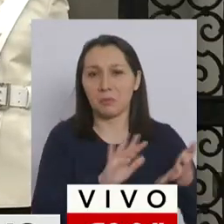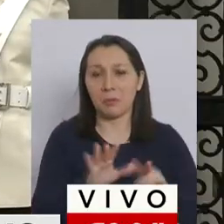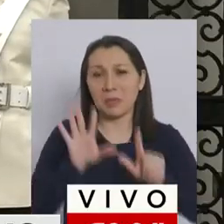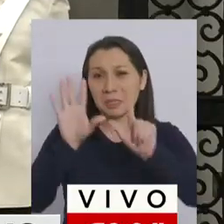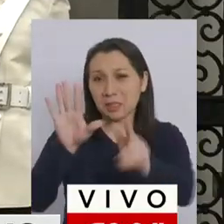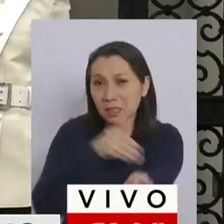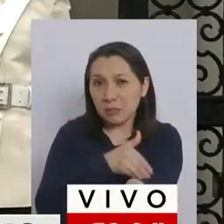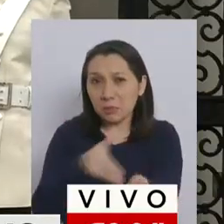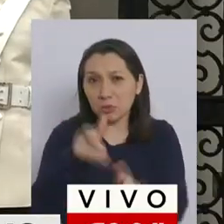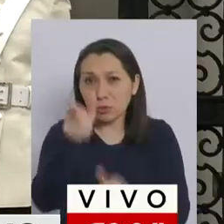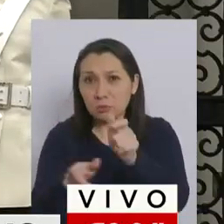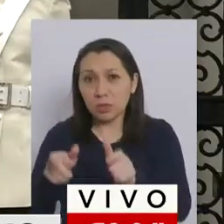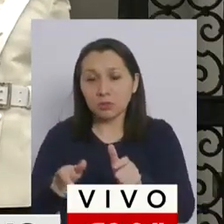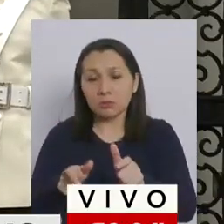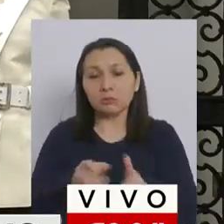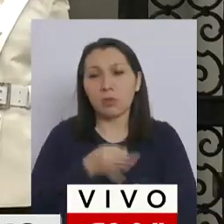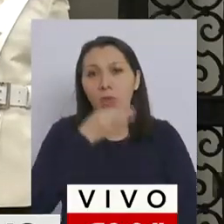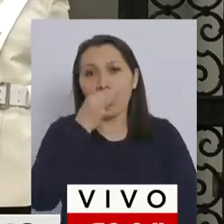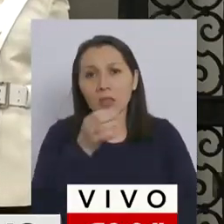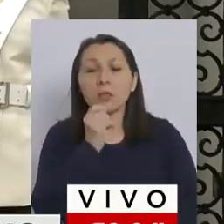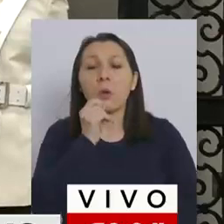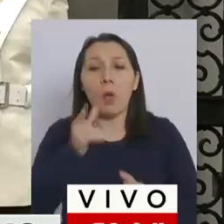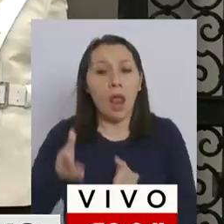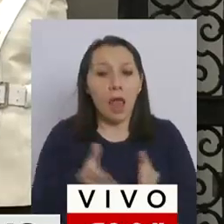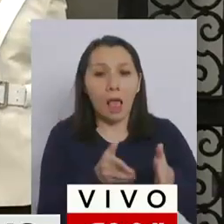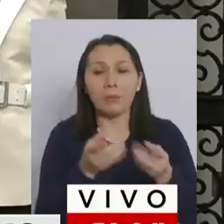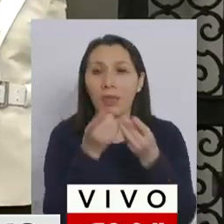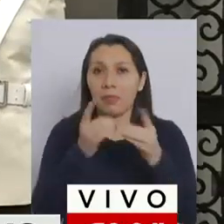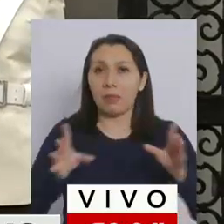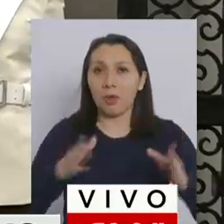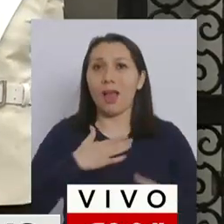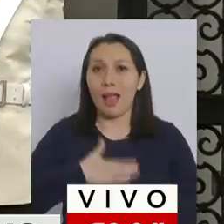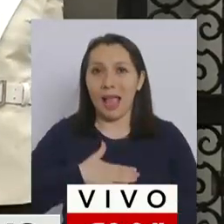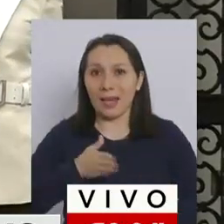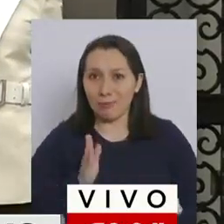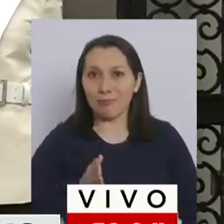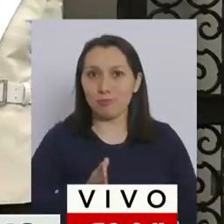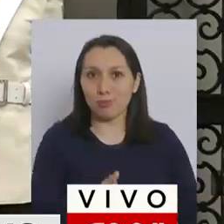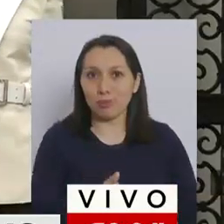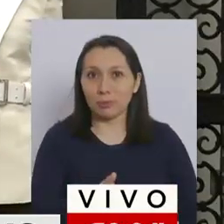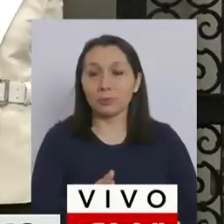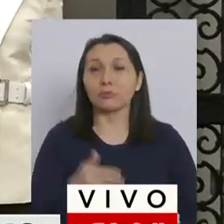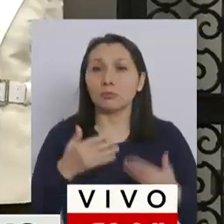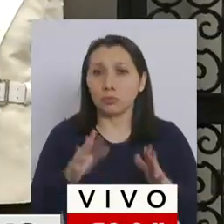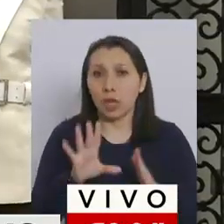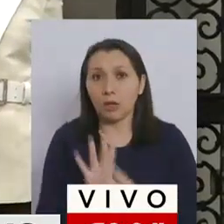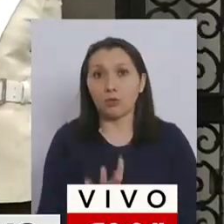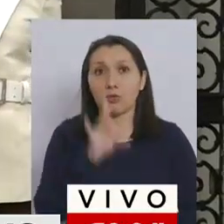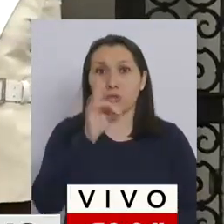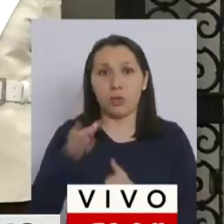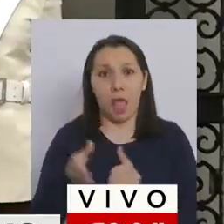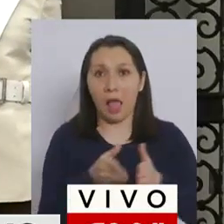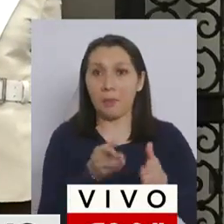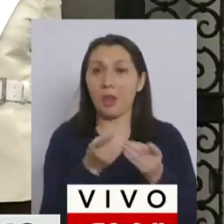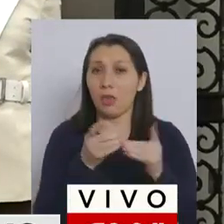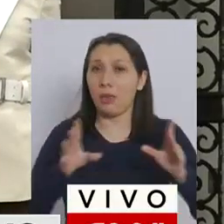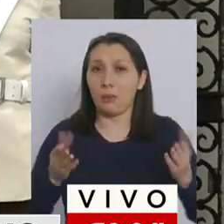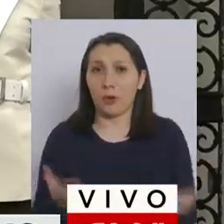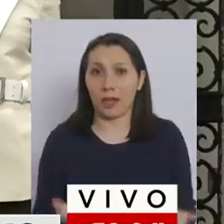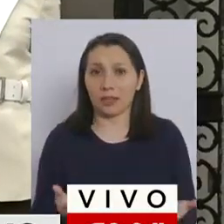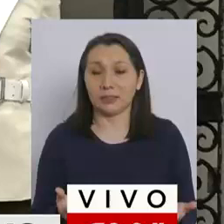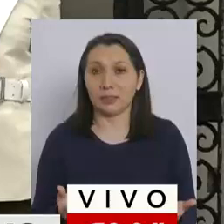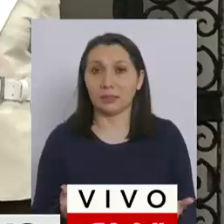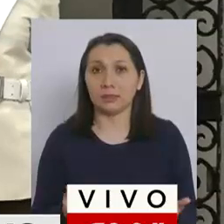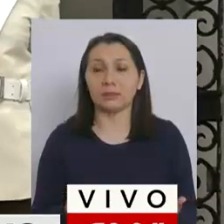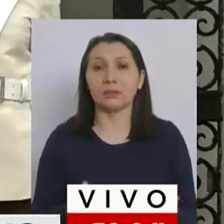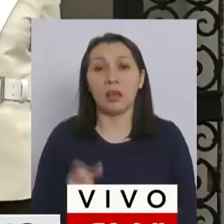7 millones a expresar cuál era el camino democrático que queríamos seguir. Y se estableció un camino democrático.